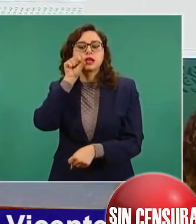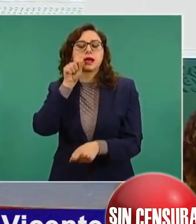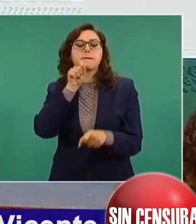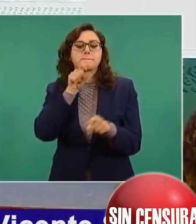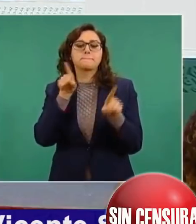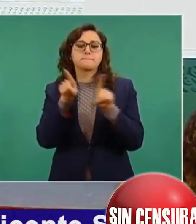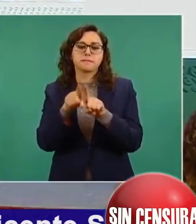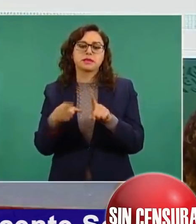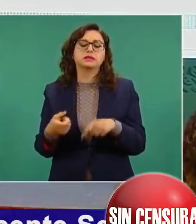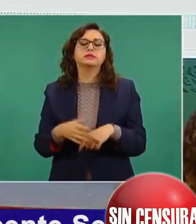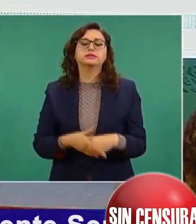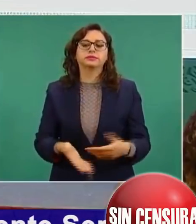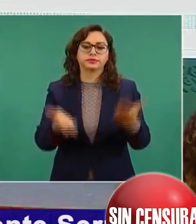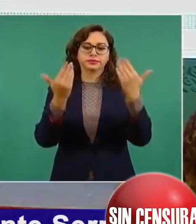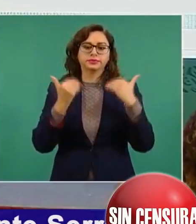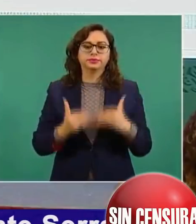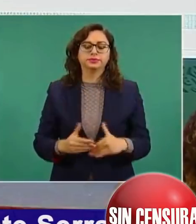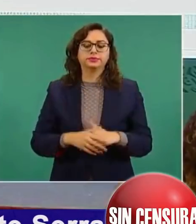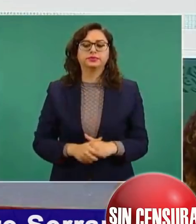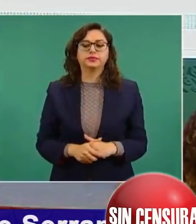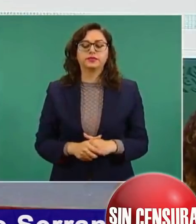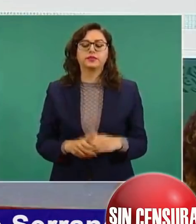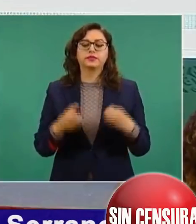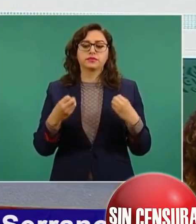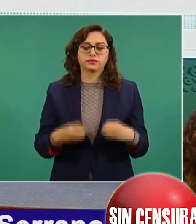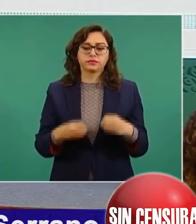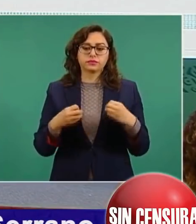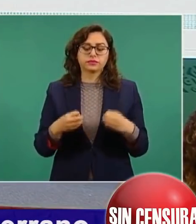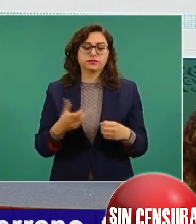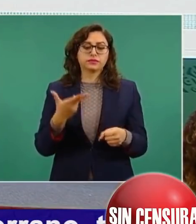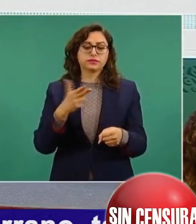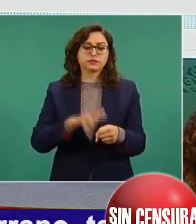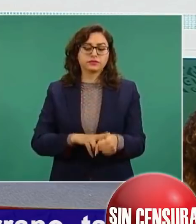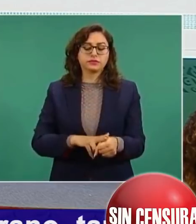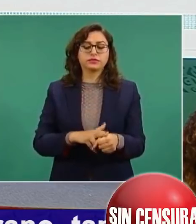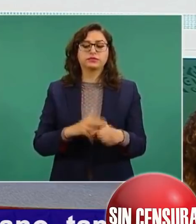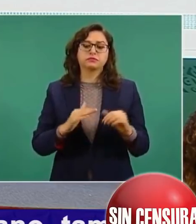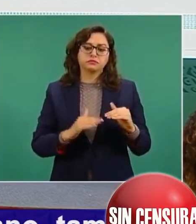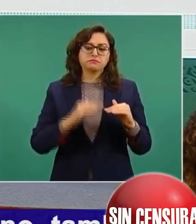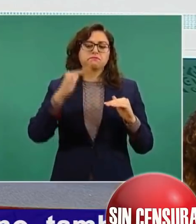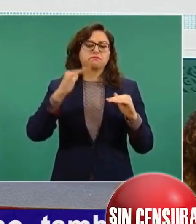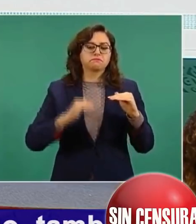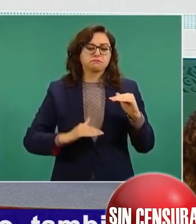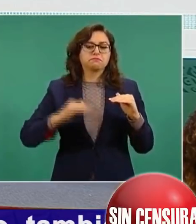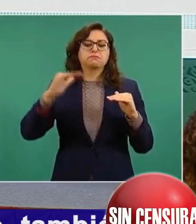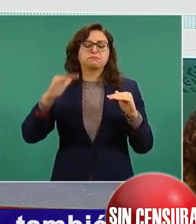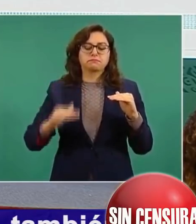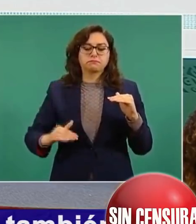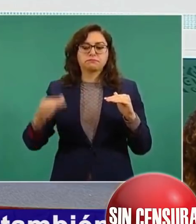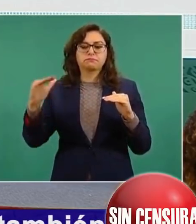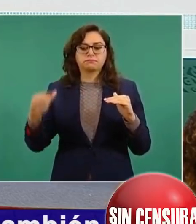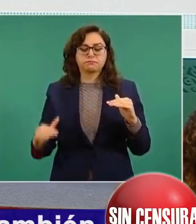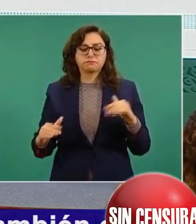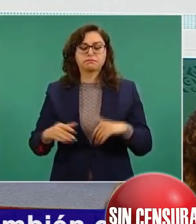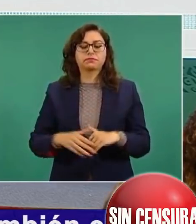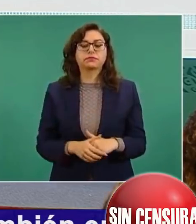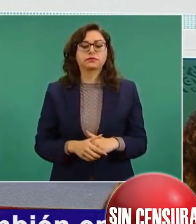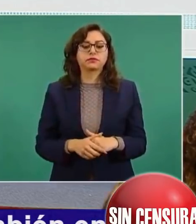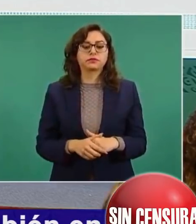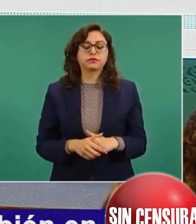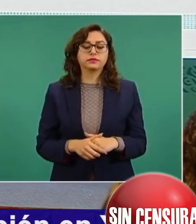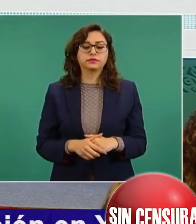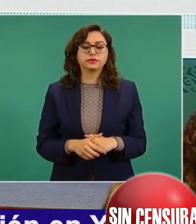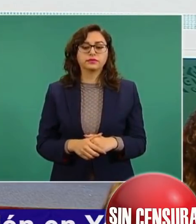patrón semejante, la siguiente. Y la hospitalización en Aguascalientes, subidas y bajadas, había tenido una reducción en